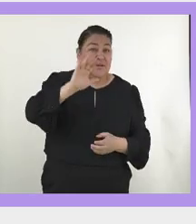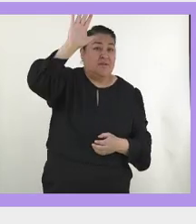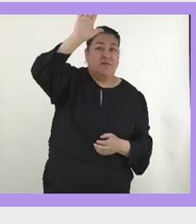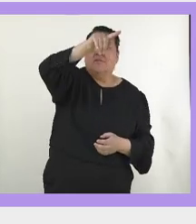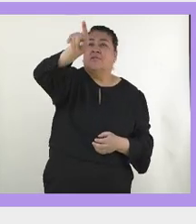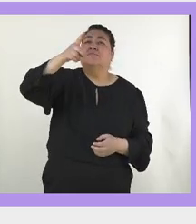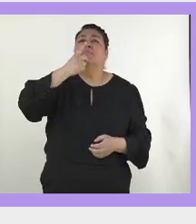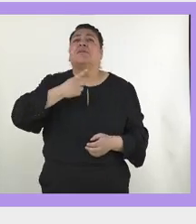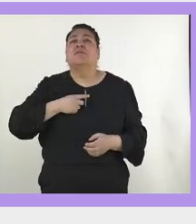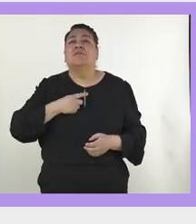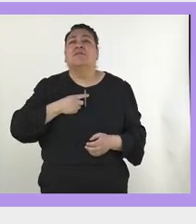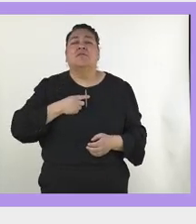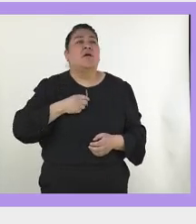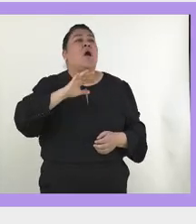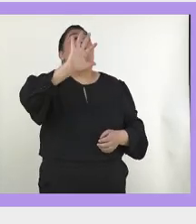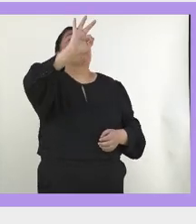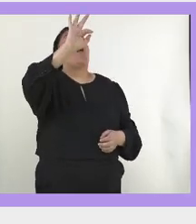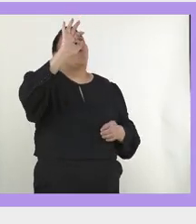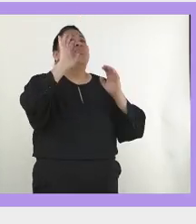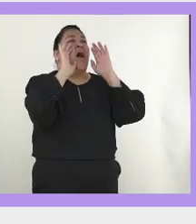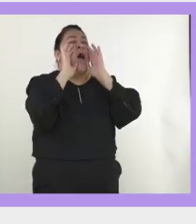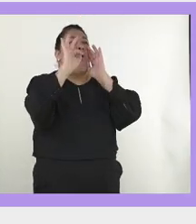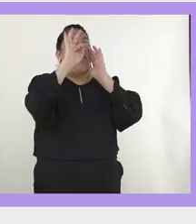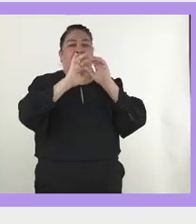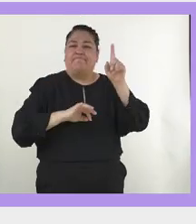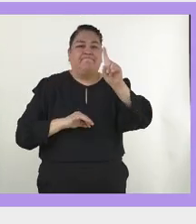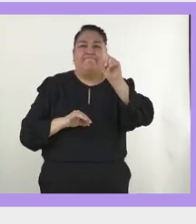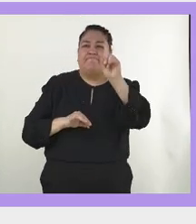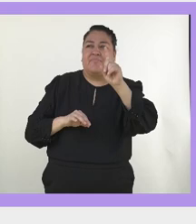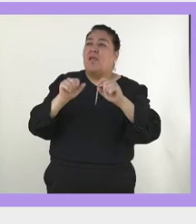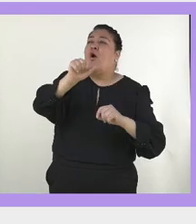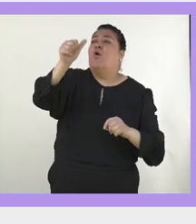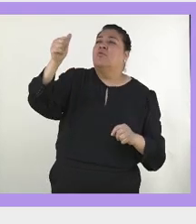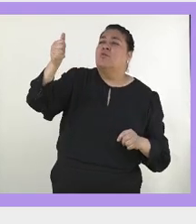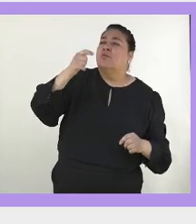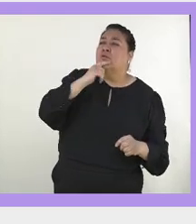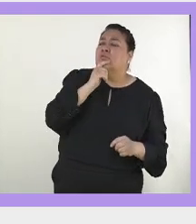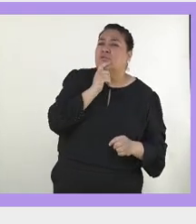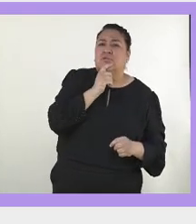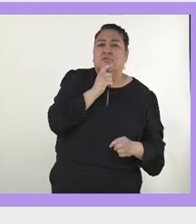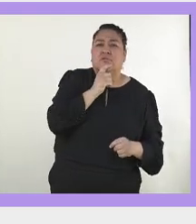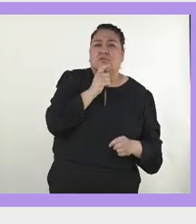Cuántos Gracias Poncho pero no alguien más